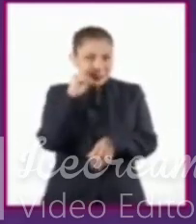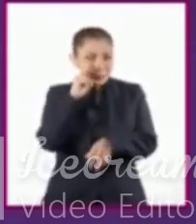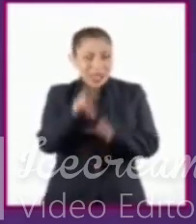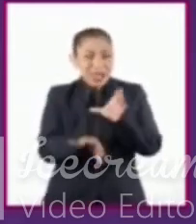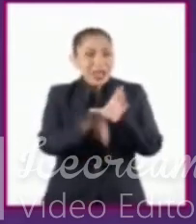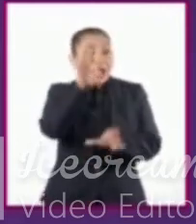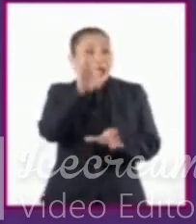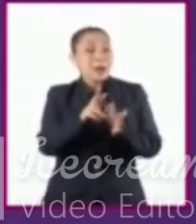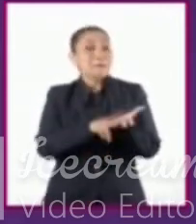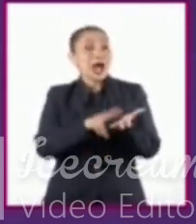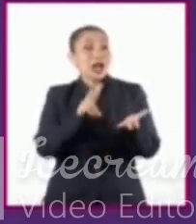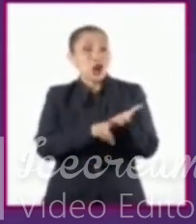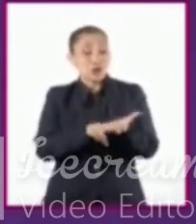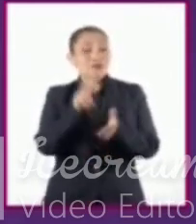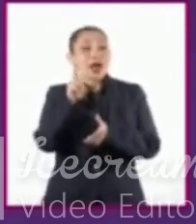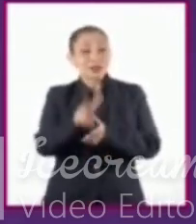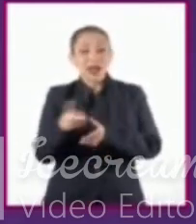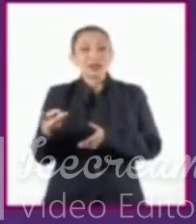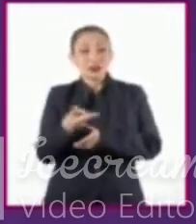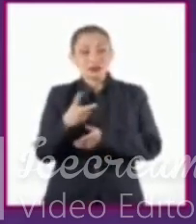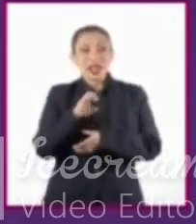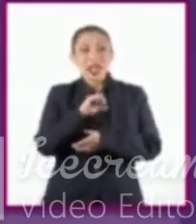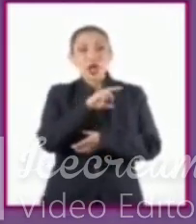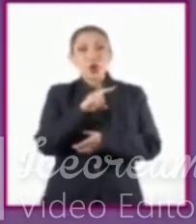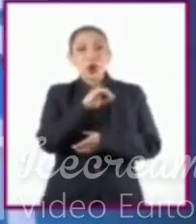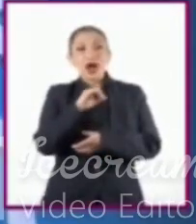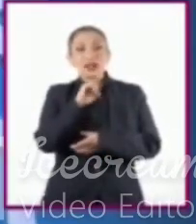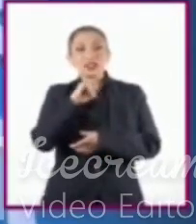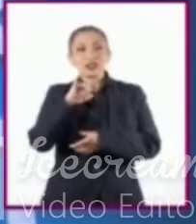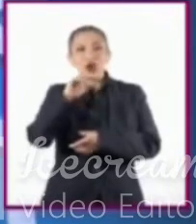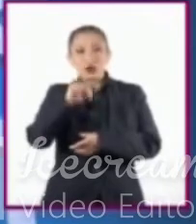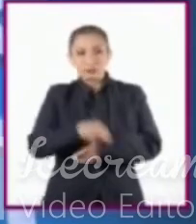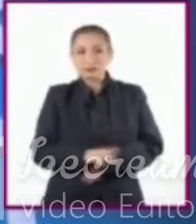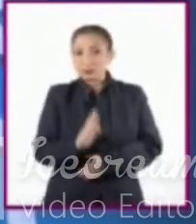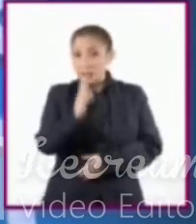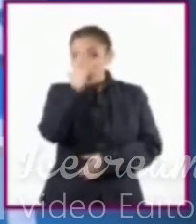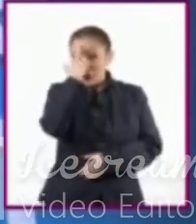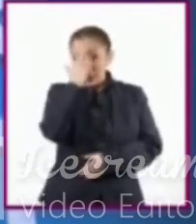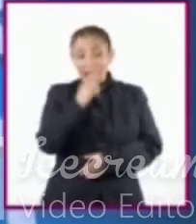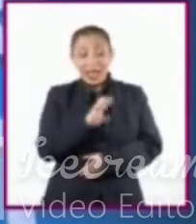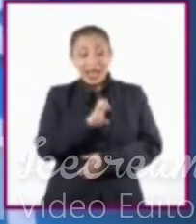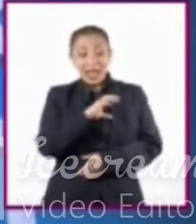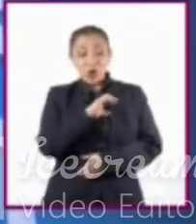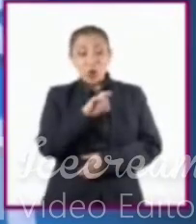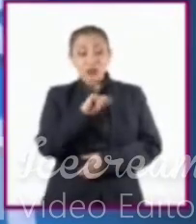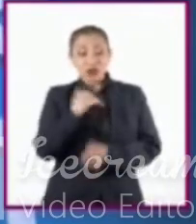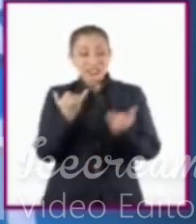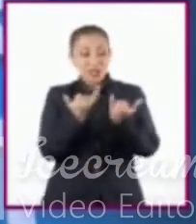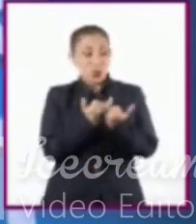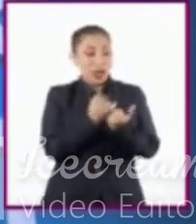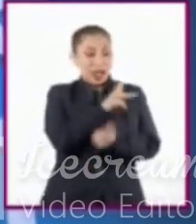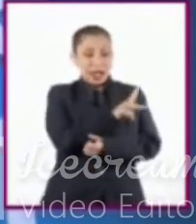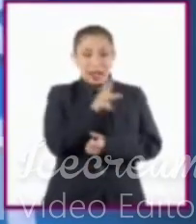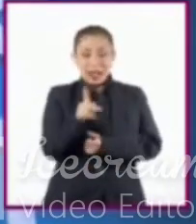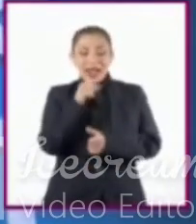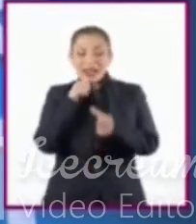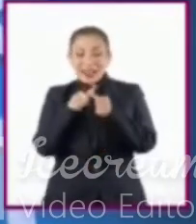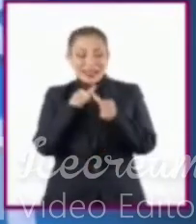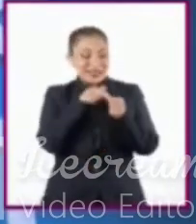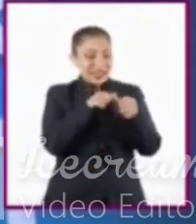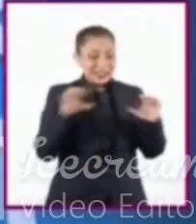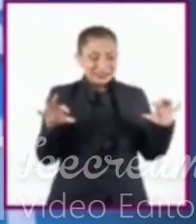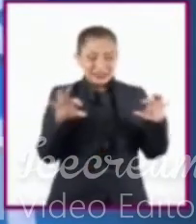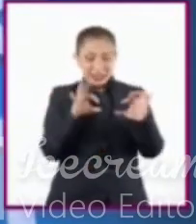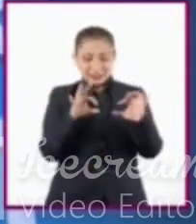el valor que hace verdadera a esta ecuación. Recordemos que una ecuación es una igualdad entre dos expresiones que